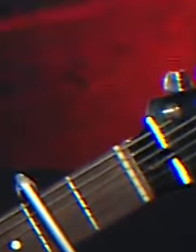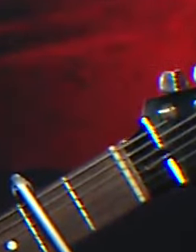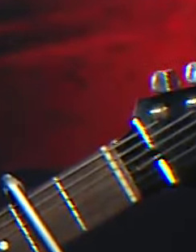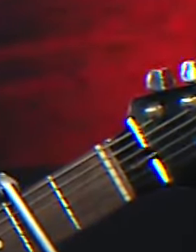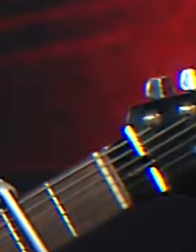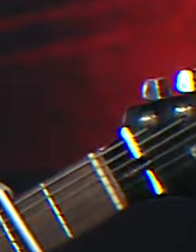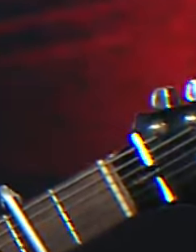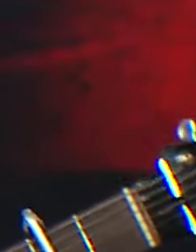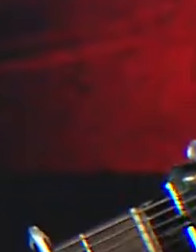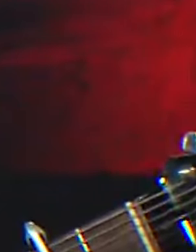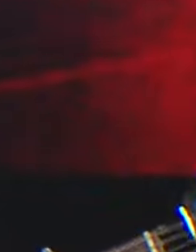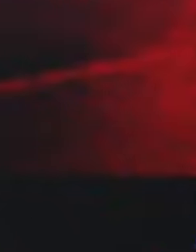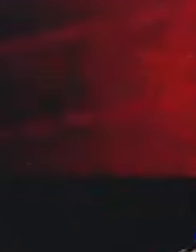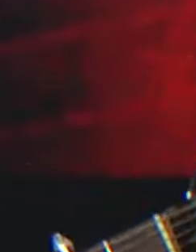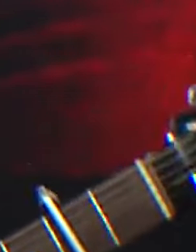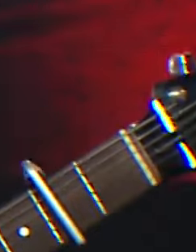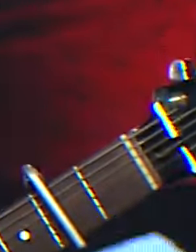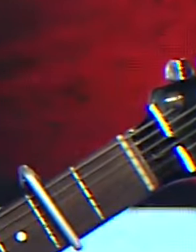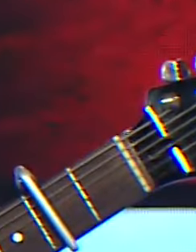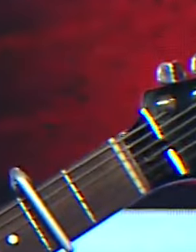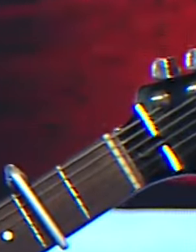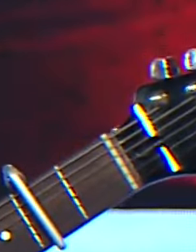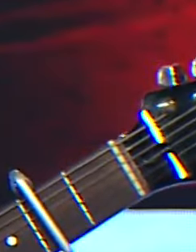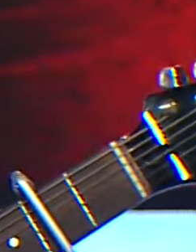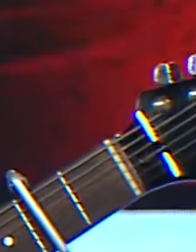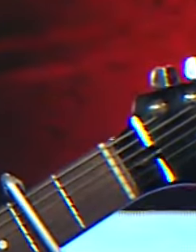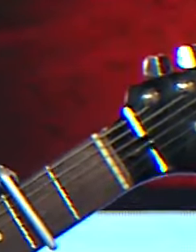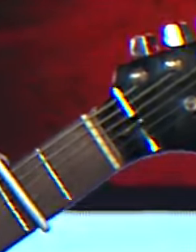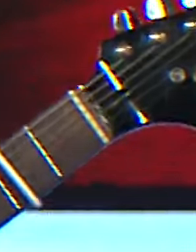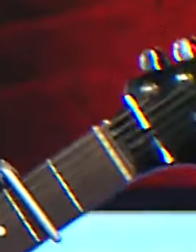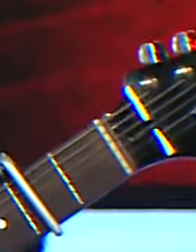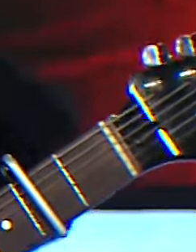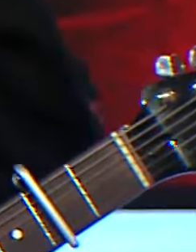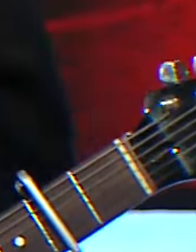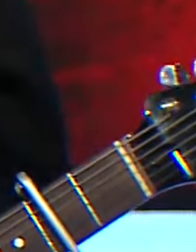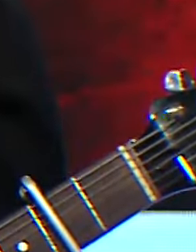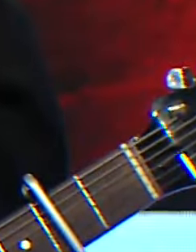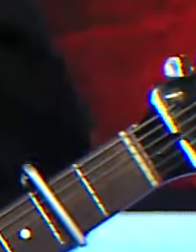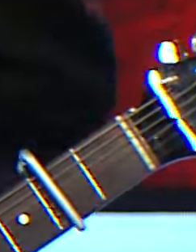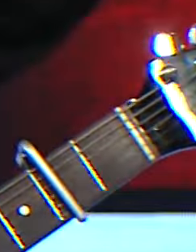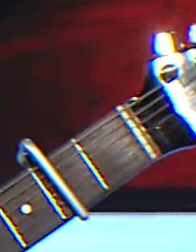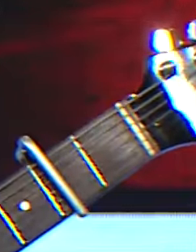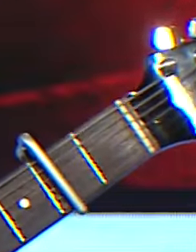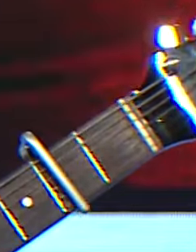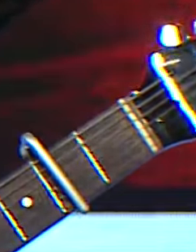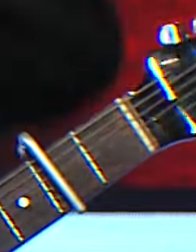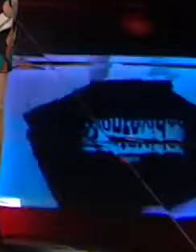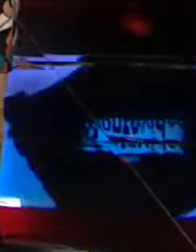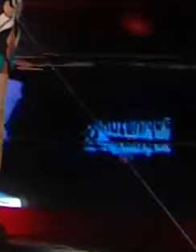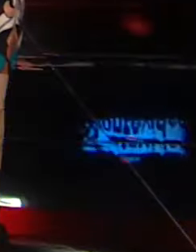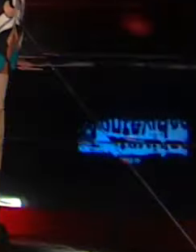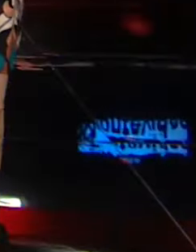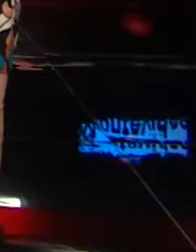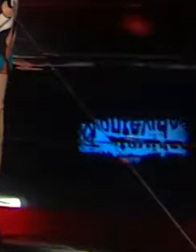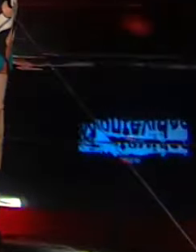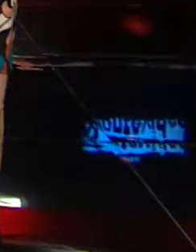estudio, con piano acústico, como toda otra cosa. Tiene un sonido más extenso. Sí, se nota un poquito